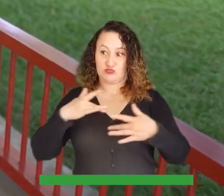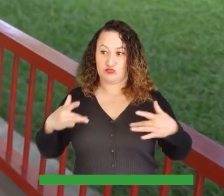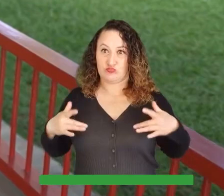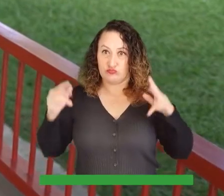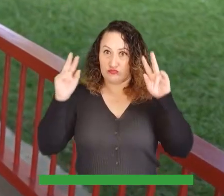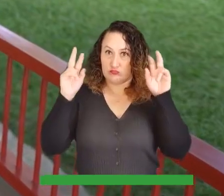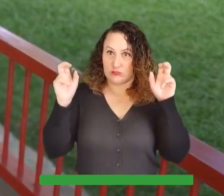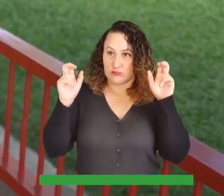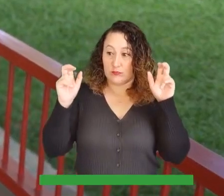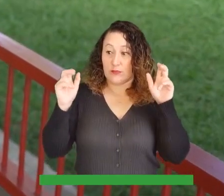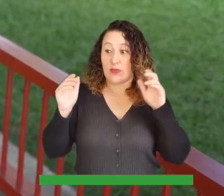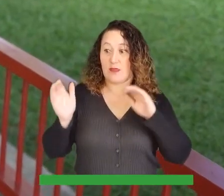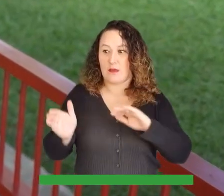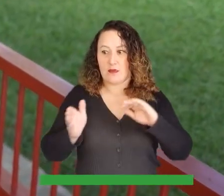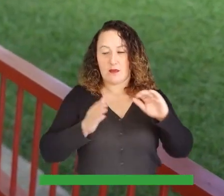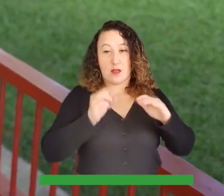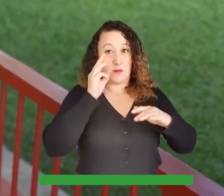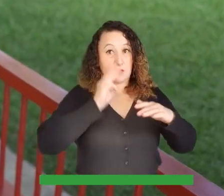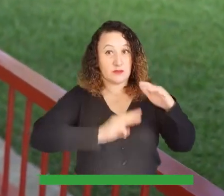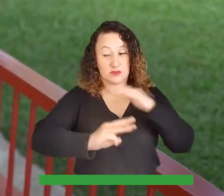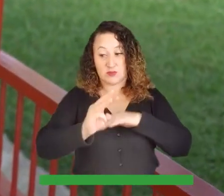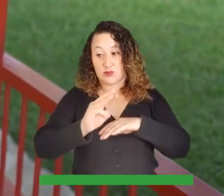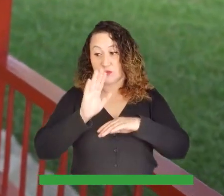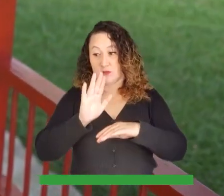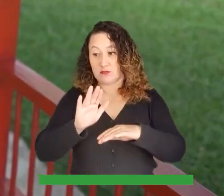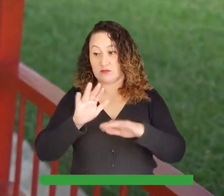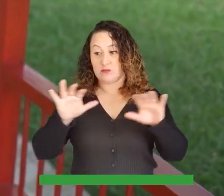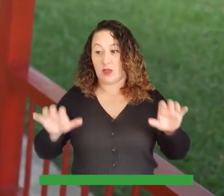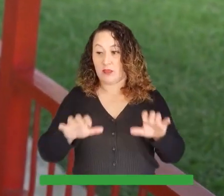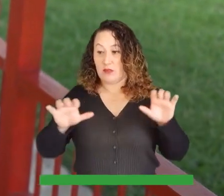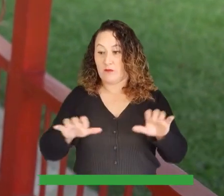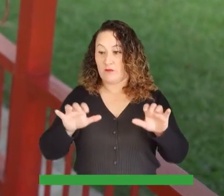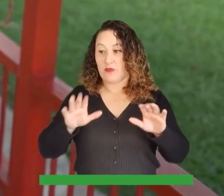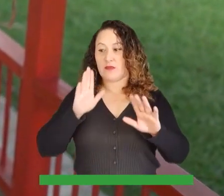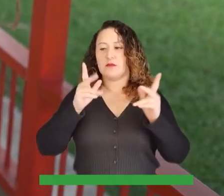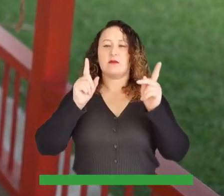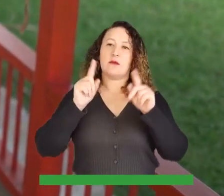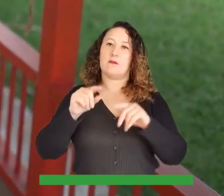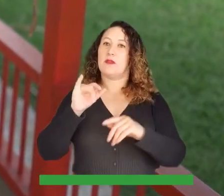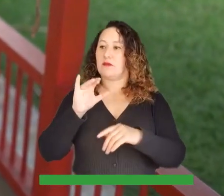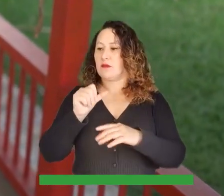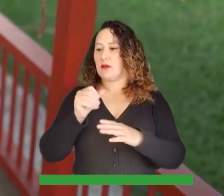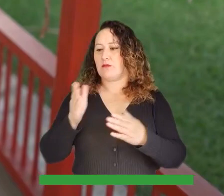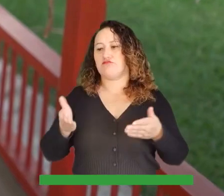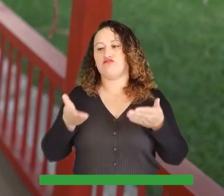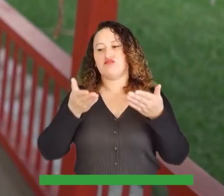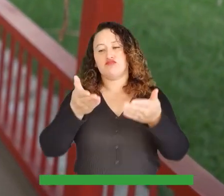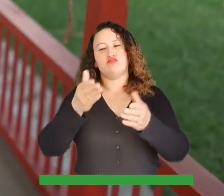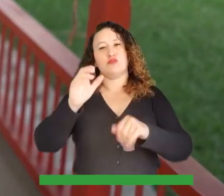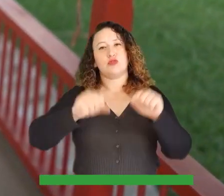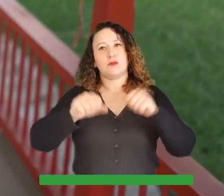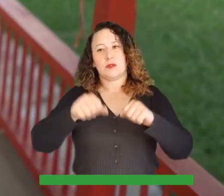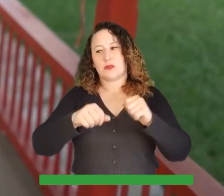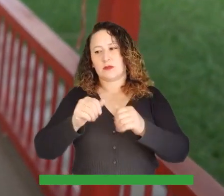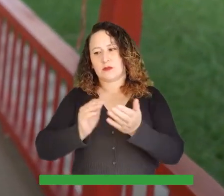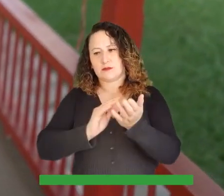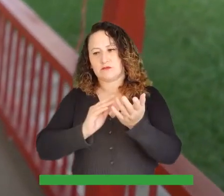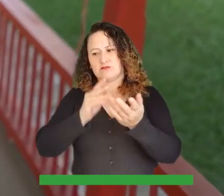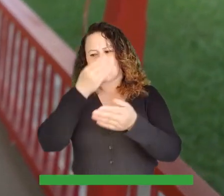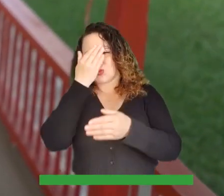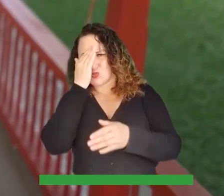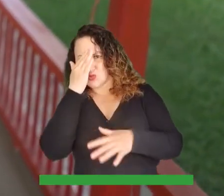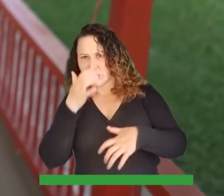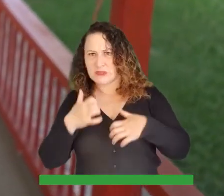eso que, aparte de las actividades misionales de vigilancia epidemiológica, el ICA ofrece la posibilidad de resolver las dudas